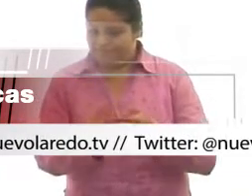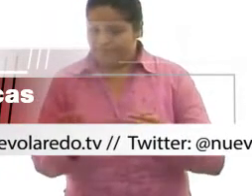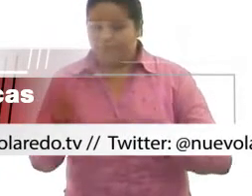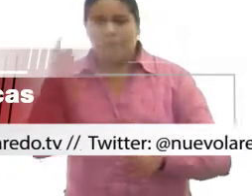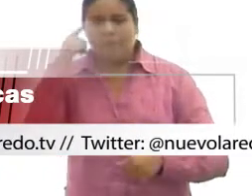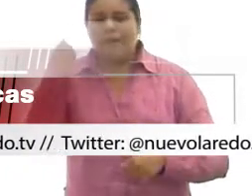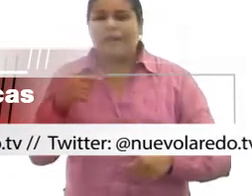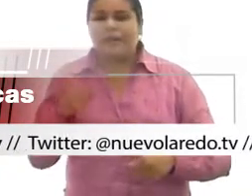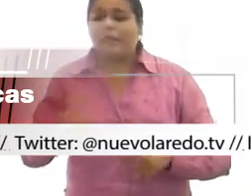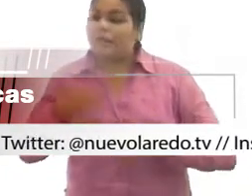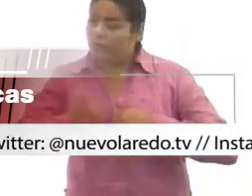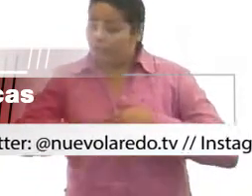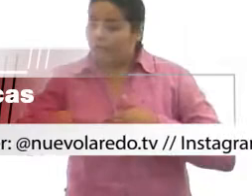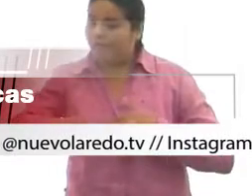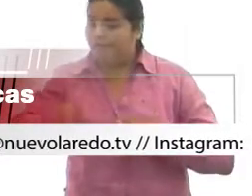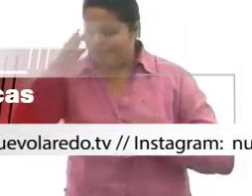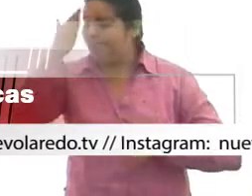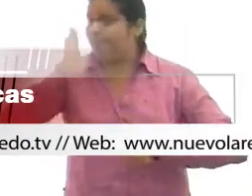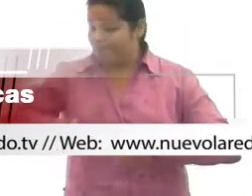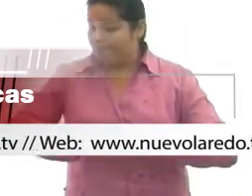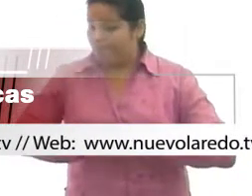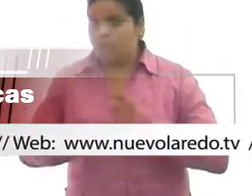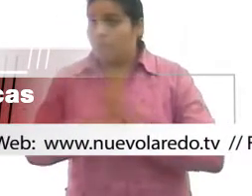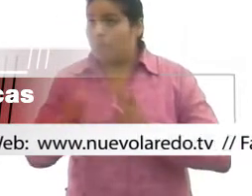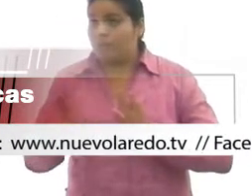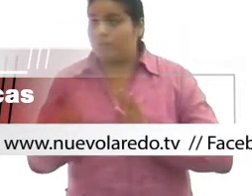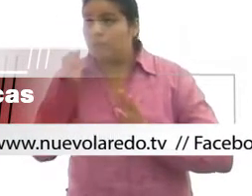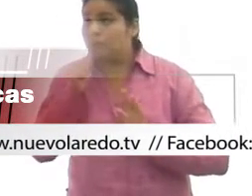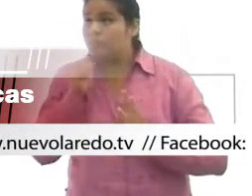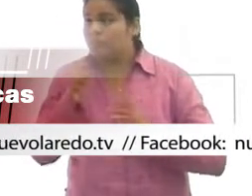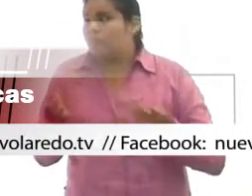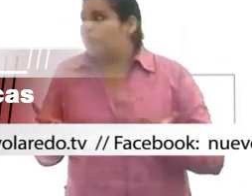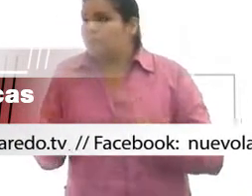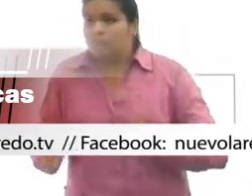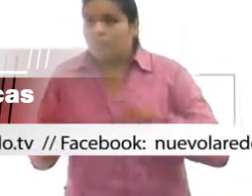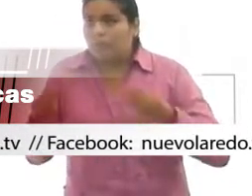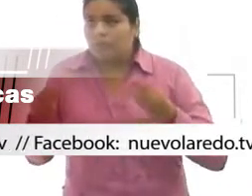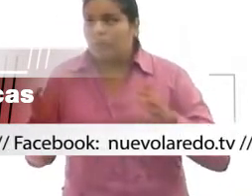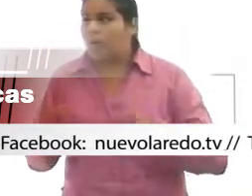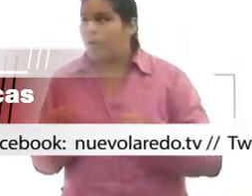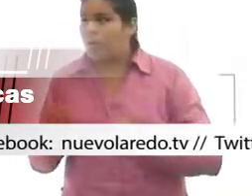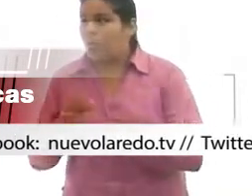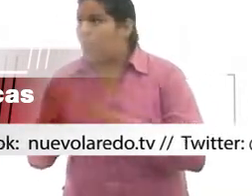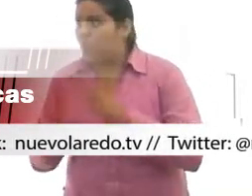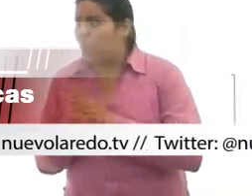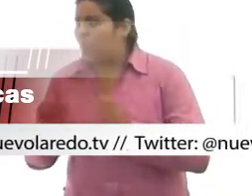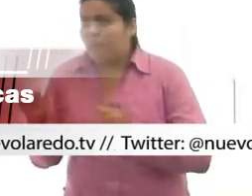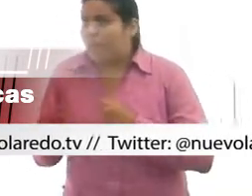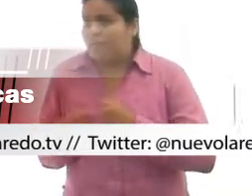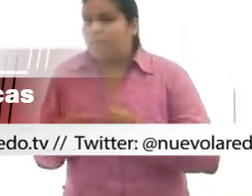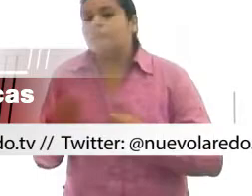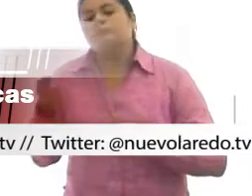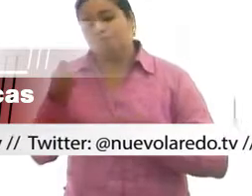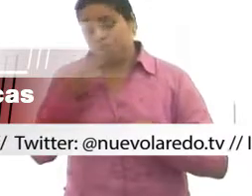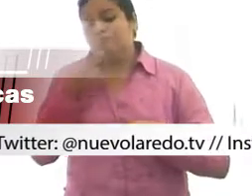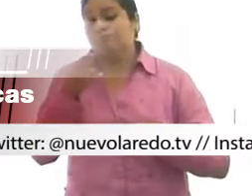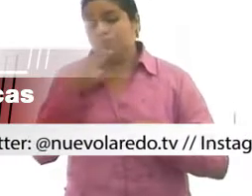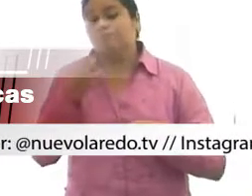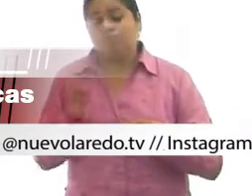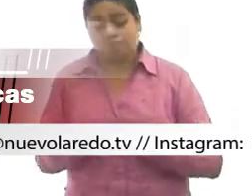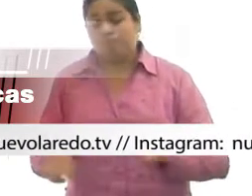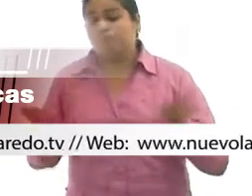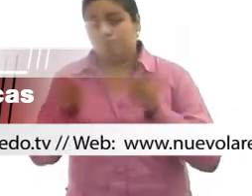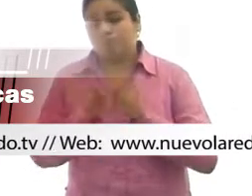los conocimientos en los grados que les toca en este ciclo escolar. Tener la comunicación con el